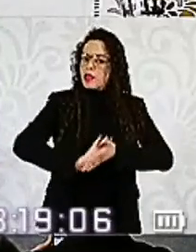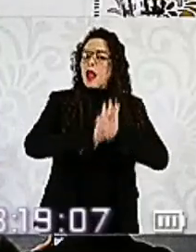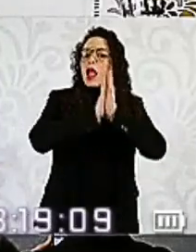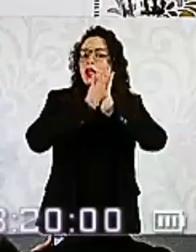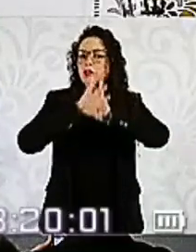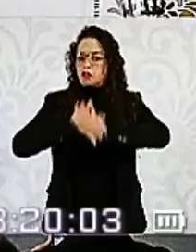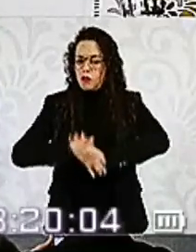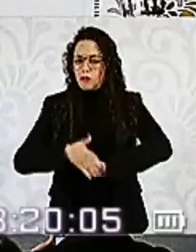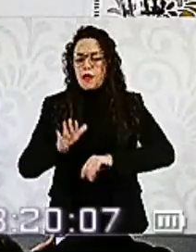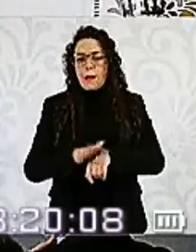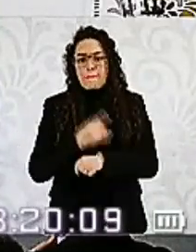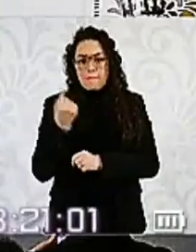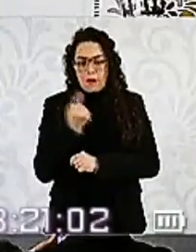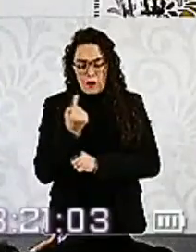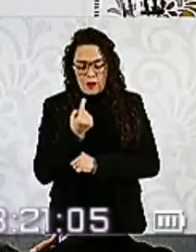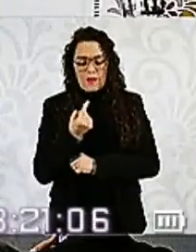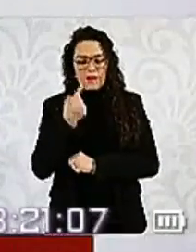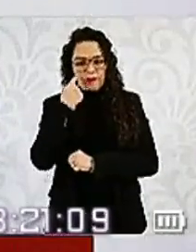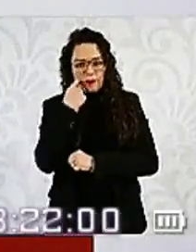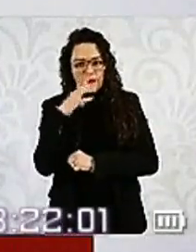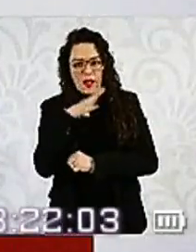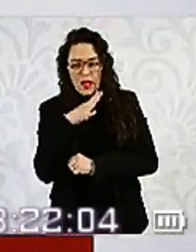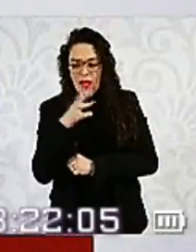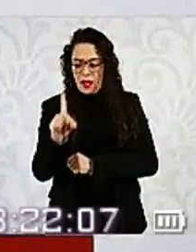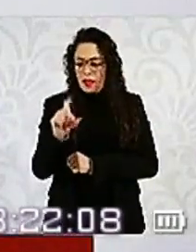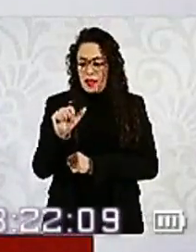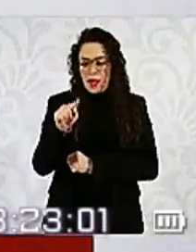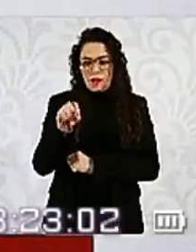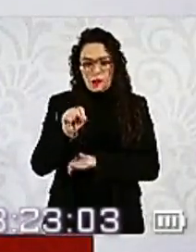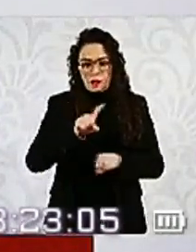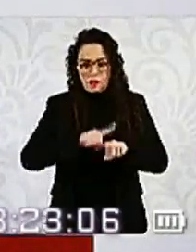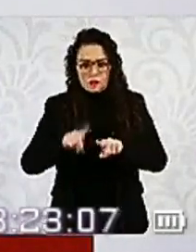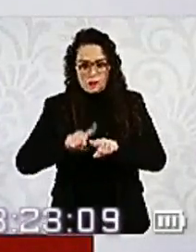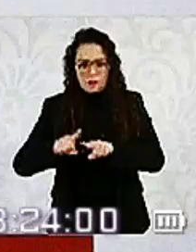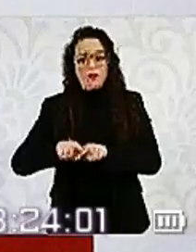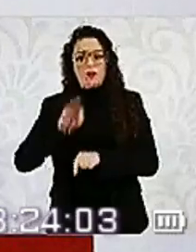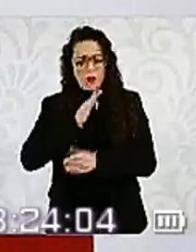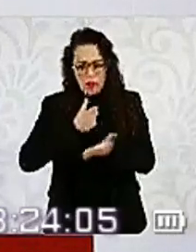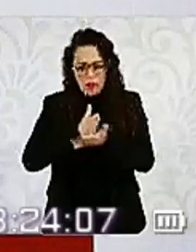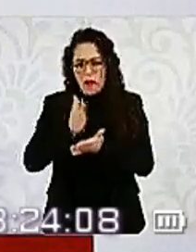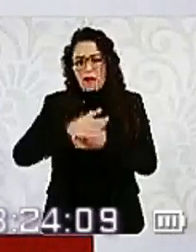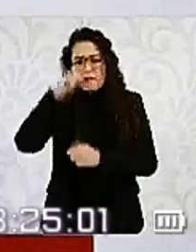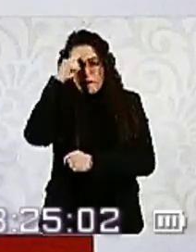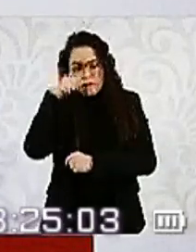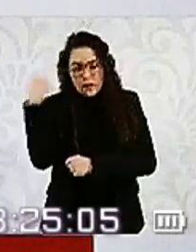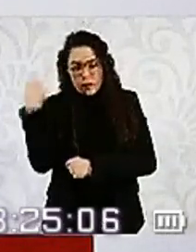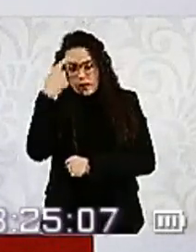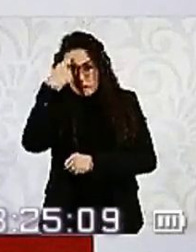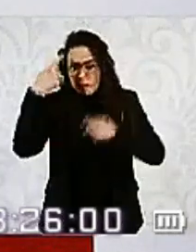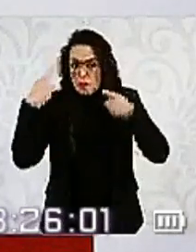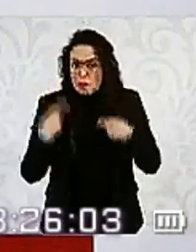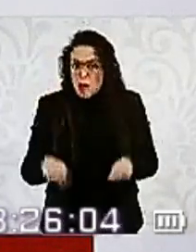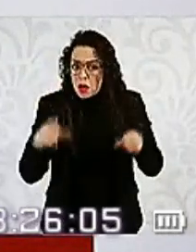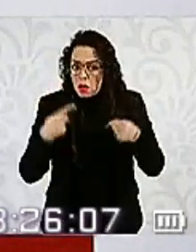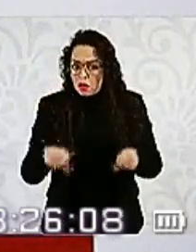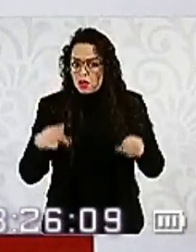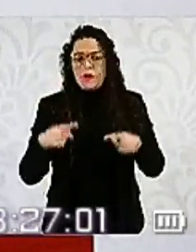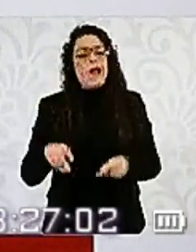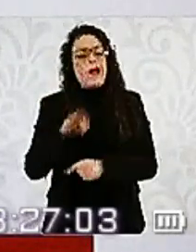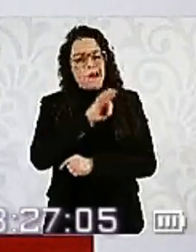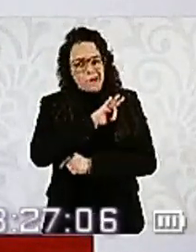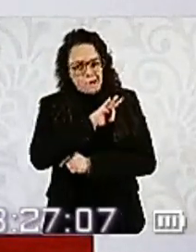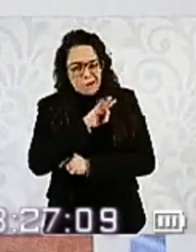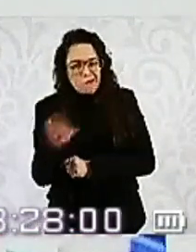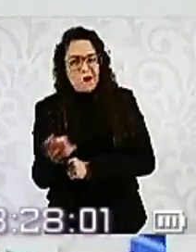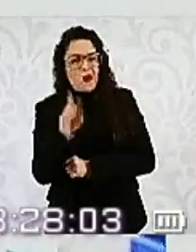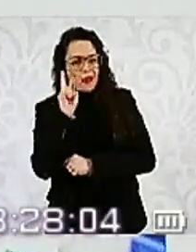datos abiertos, a tener muchos datos abiertos y de fácil acceso para la población, para que pueda dar seguimiento, pues, a toda la actuación